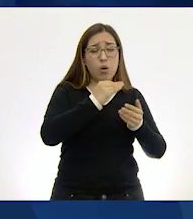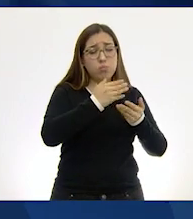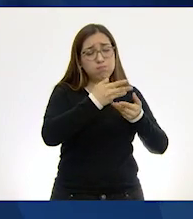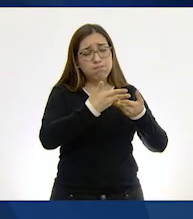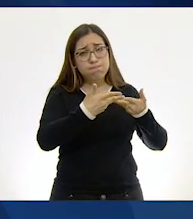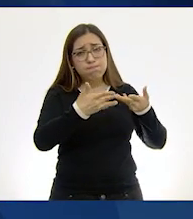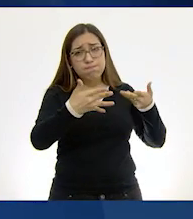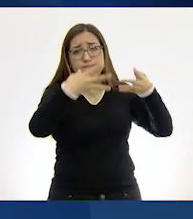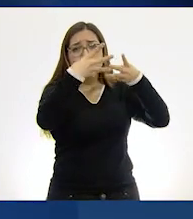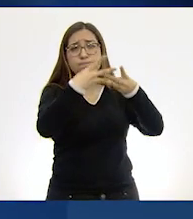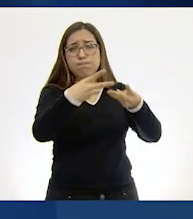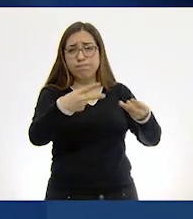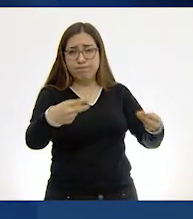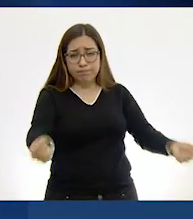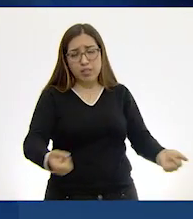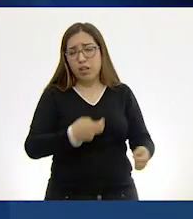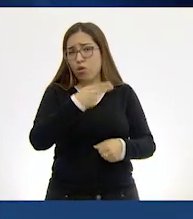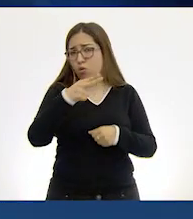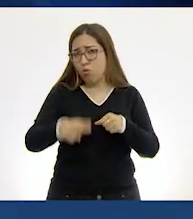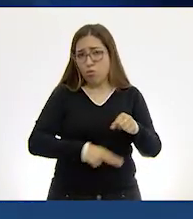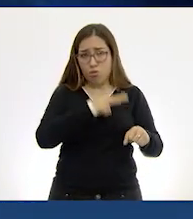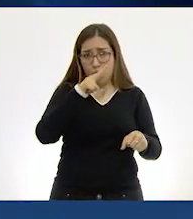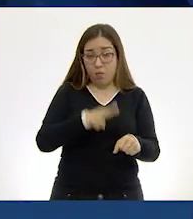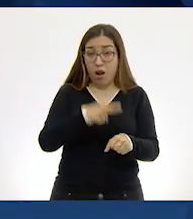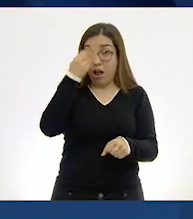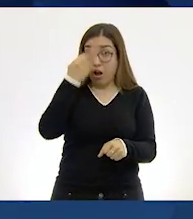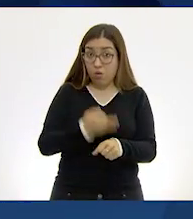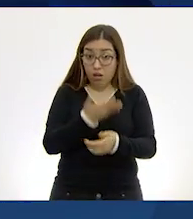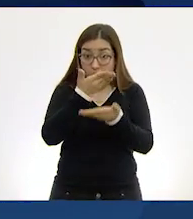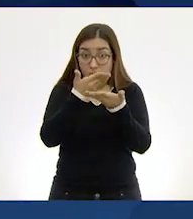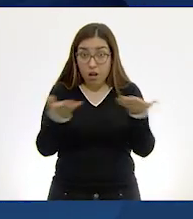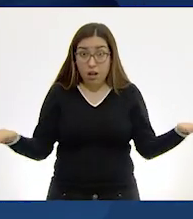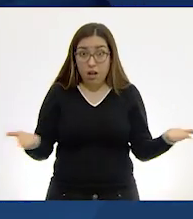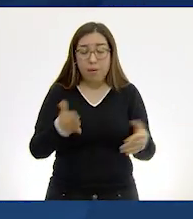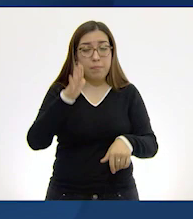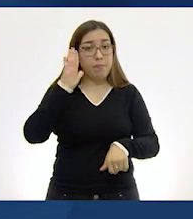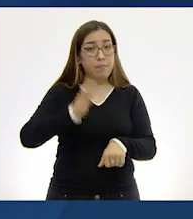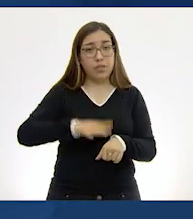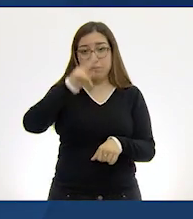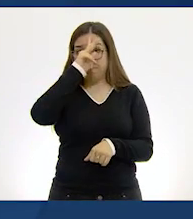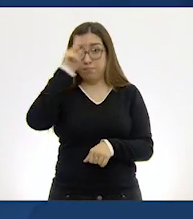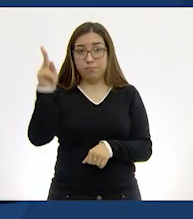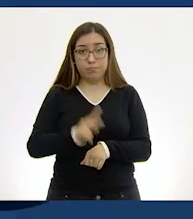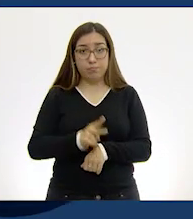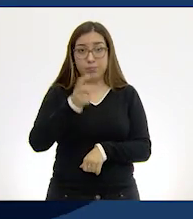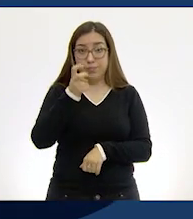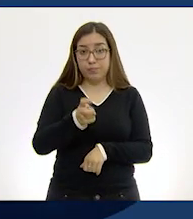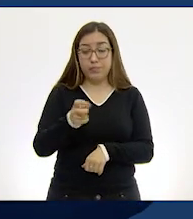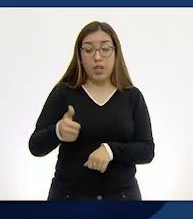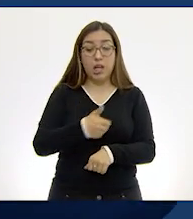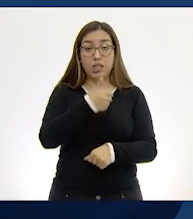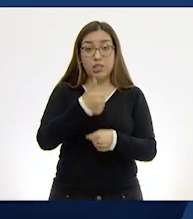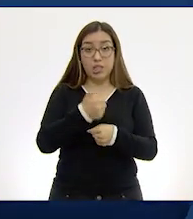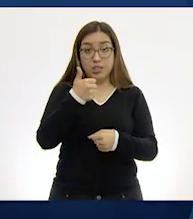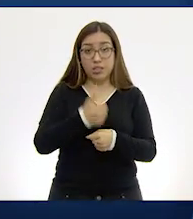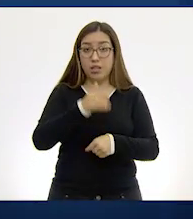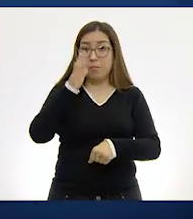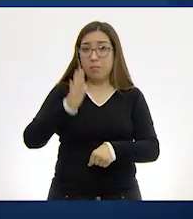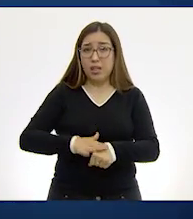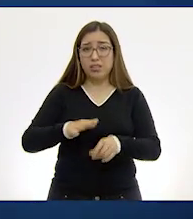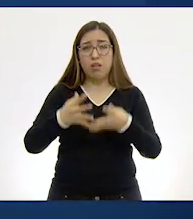natural. Sin embargo, hoy estamos en uno de los momentos más críticos, la sexta extinción